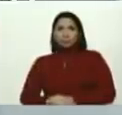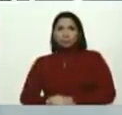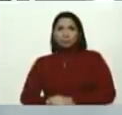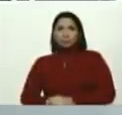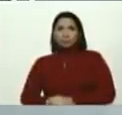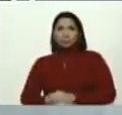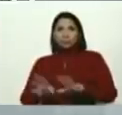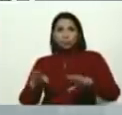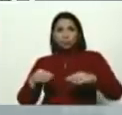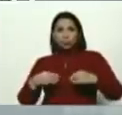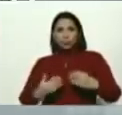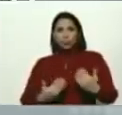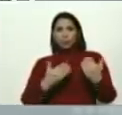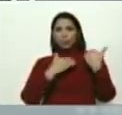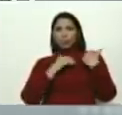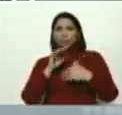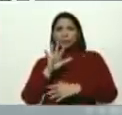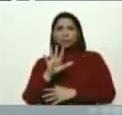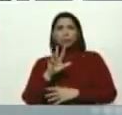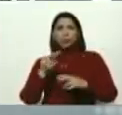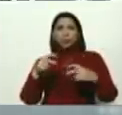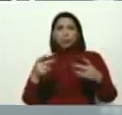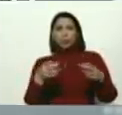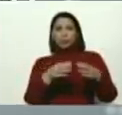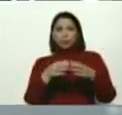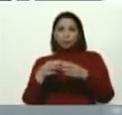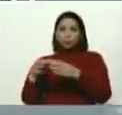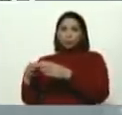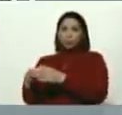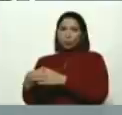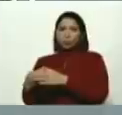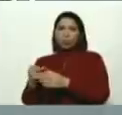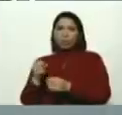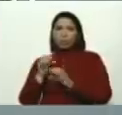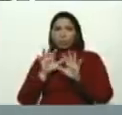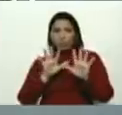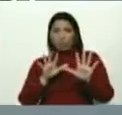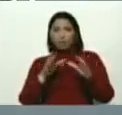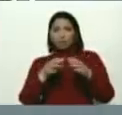toman sus cargos los 5 nuevos rectores, los 10 rectores